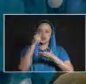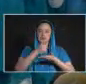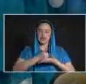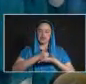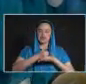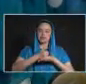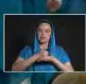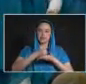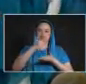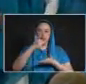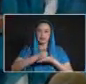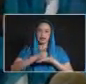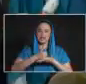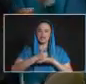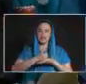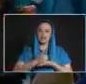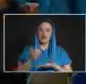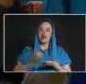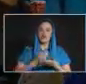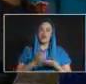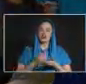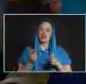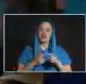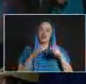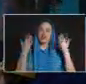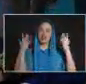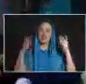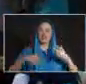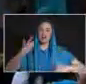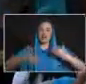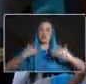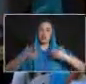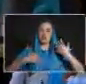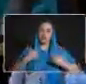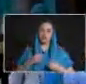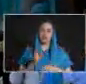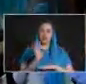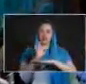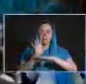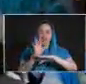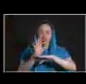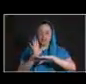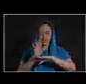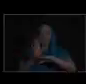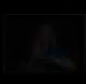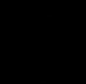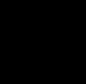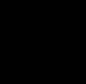Amén y amén. Ofrende con alegría y gozo. Mientras tanto, veremos un anuncio en las pantallas.